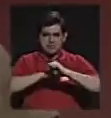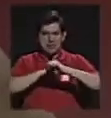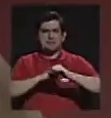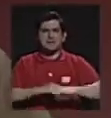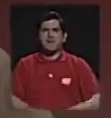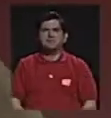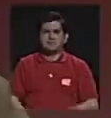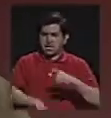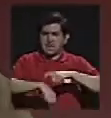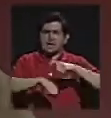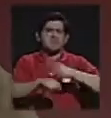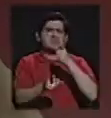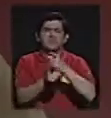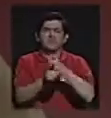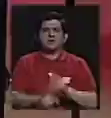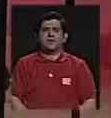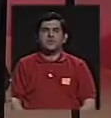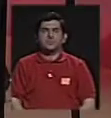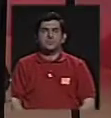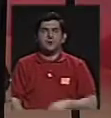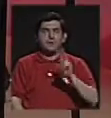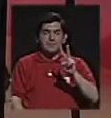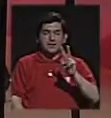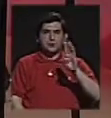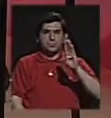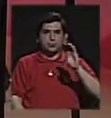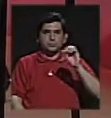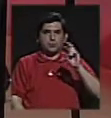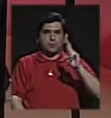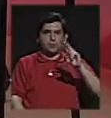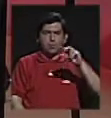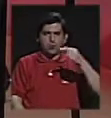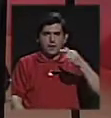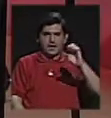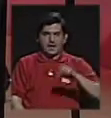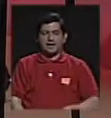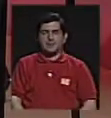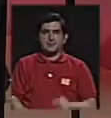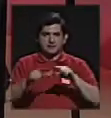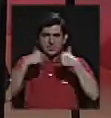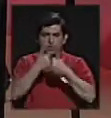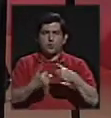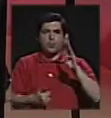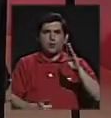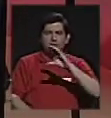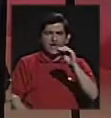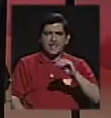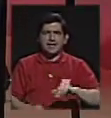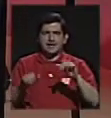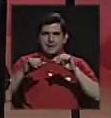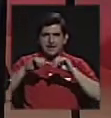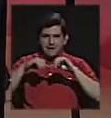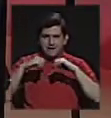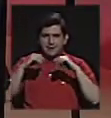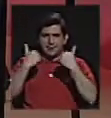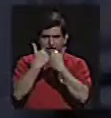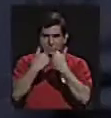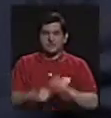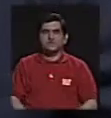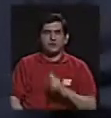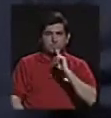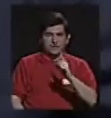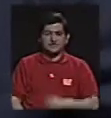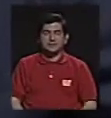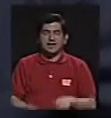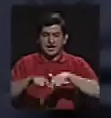suficiente. Víctor Borge, de Borge y Asociados, nos comentaba en nuestro reportaje en el Semanario Universidad